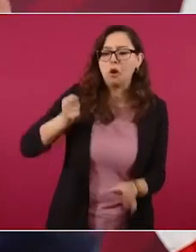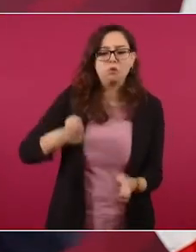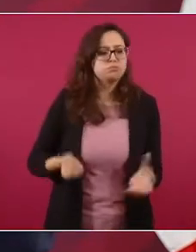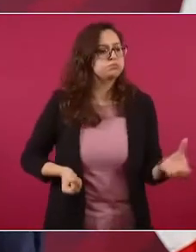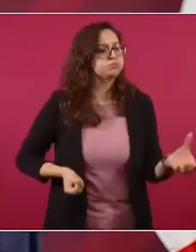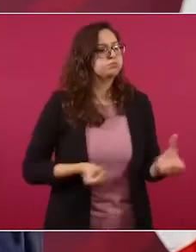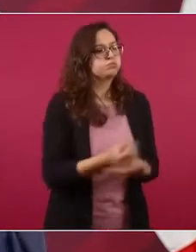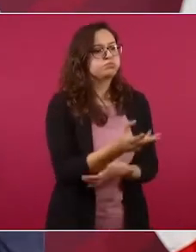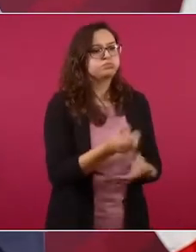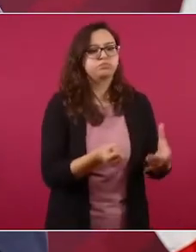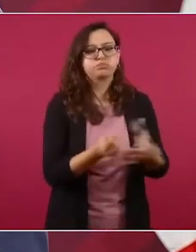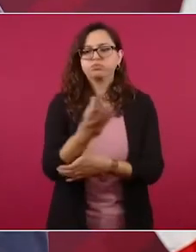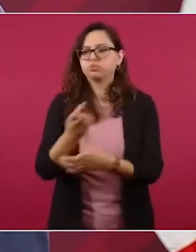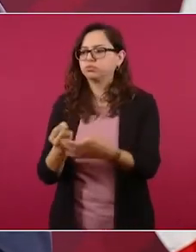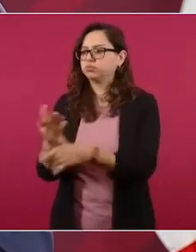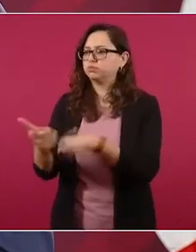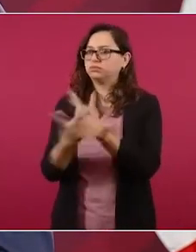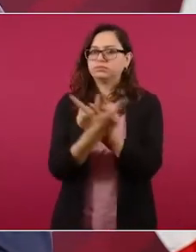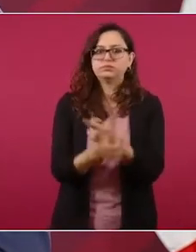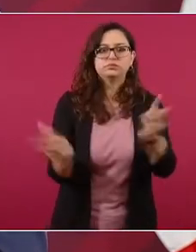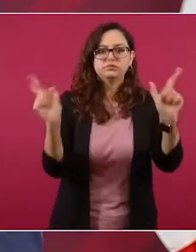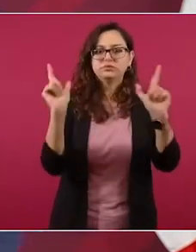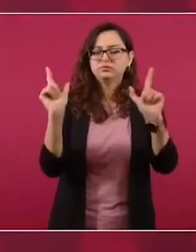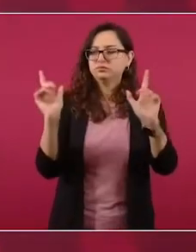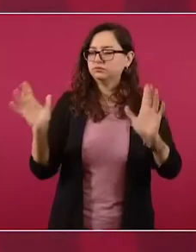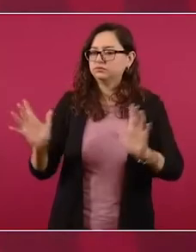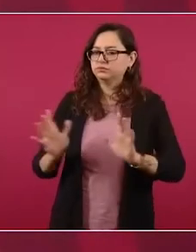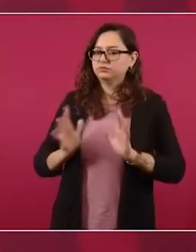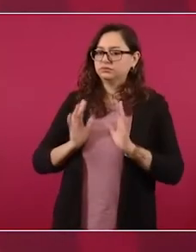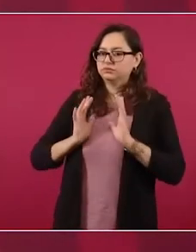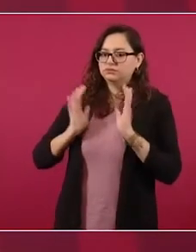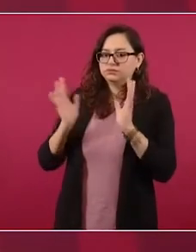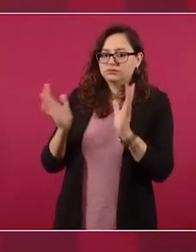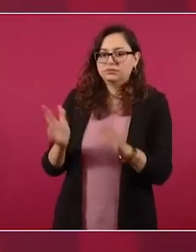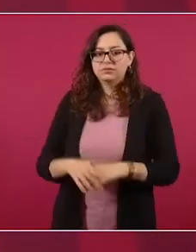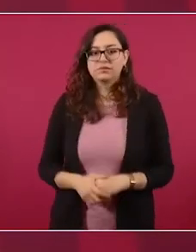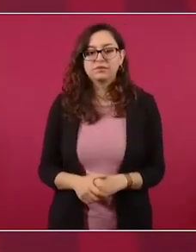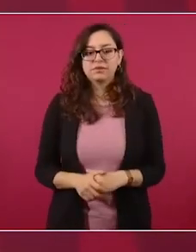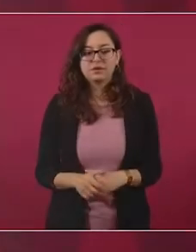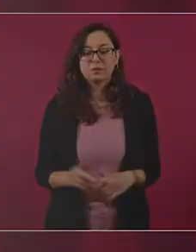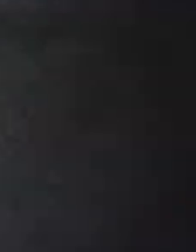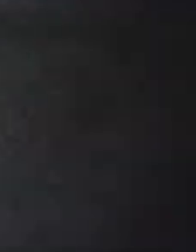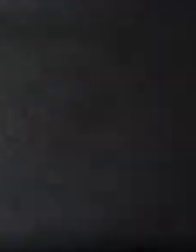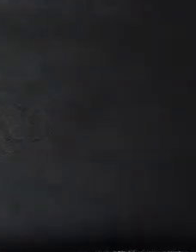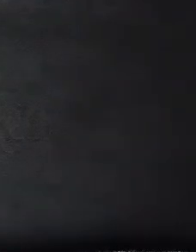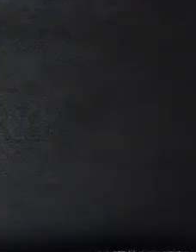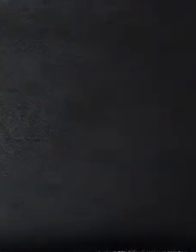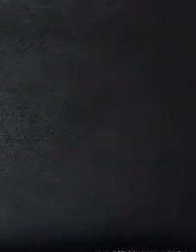Termina la semana y como sábado y domingo no hay actividad,